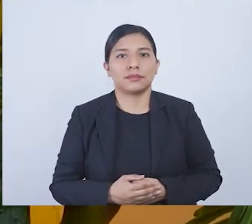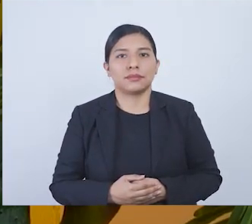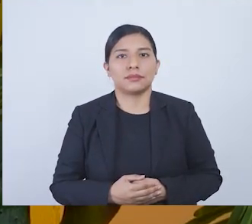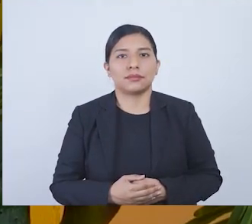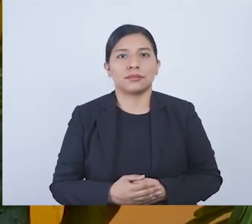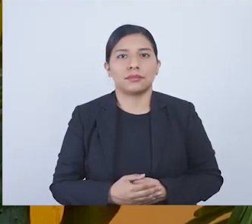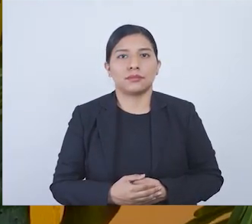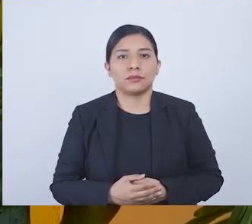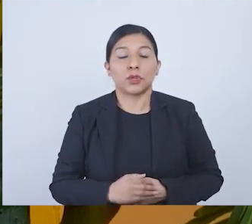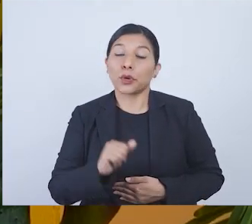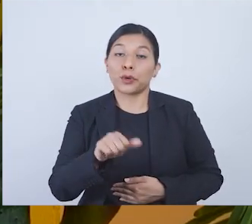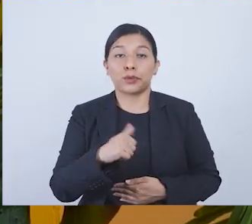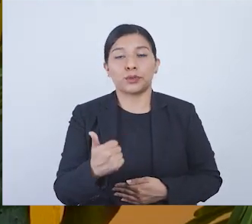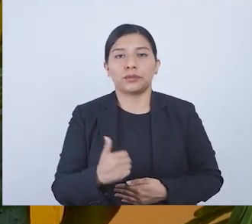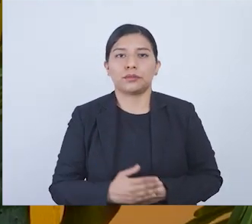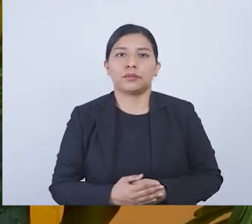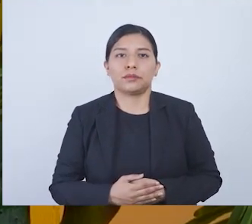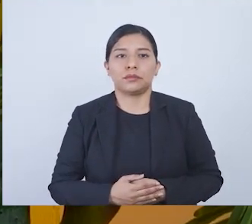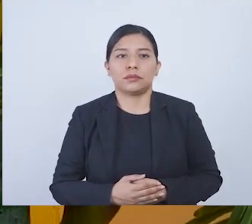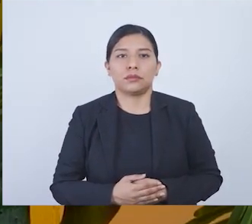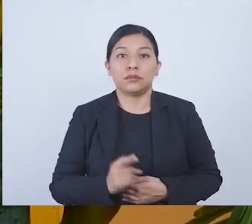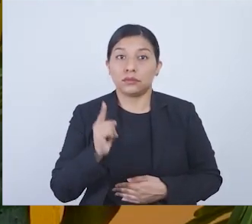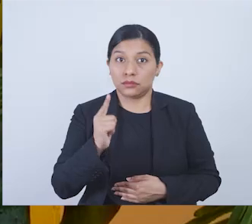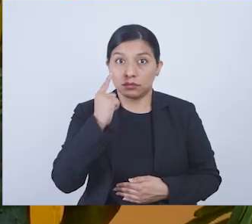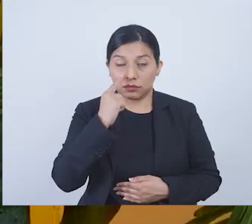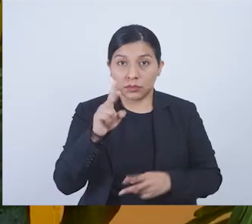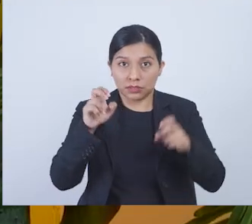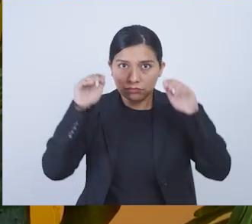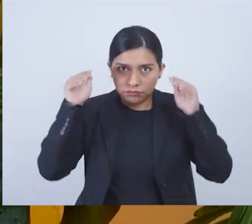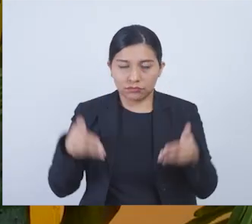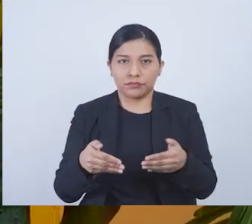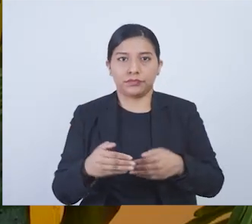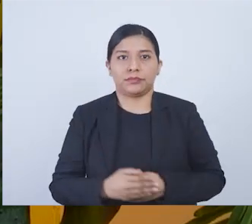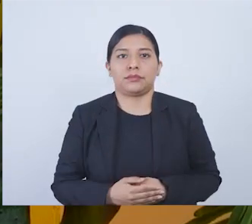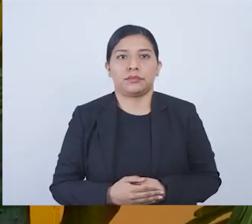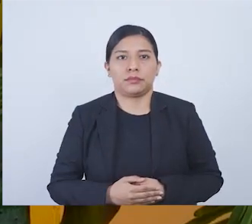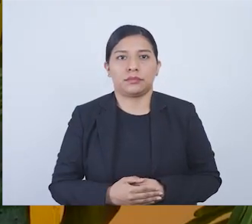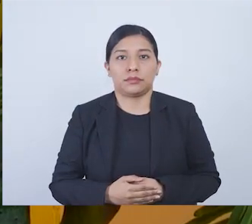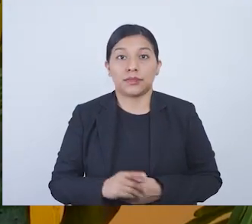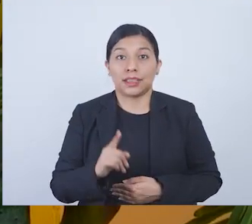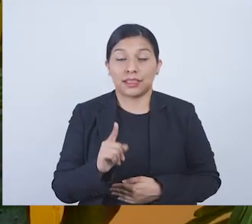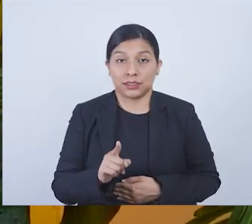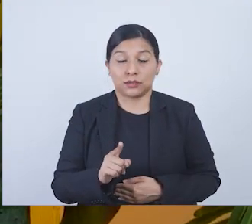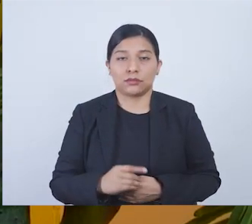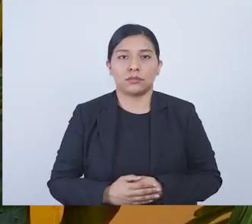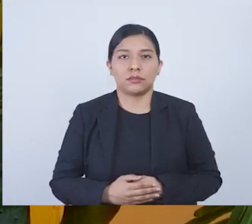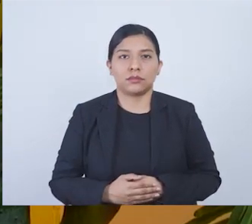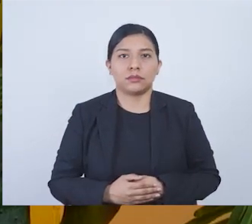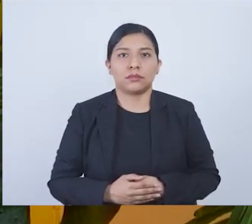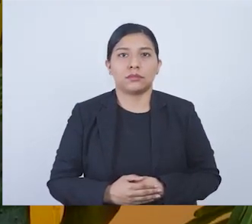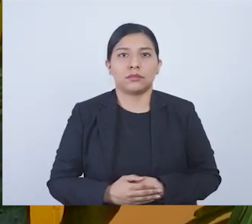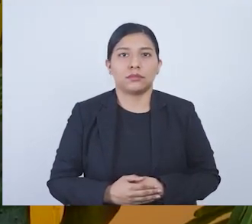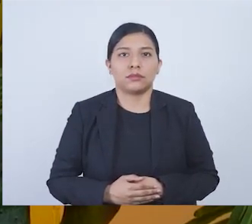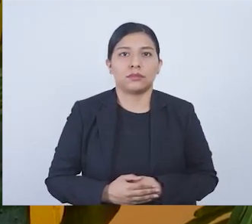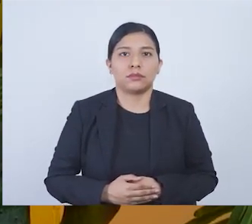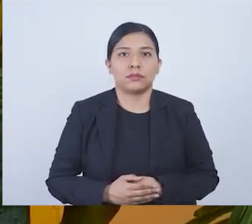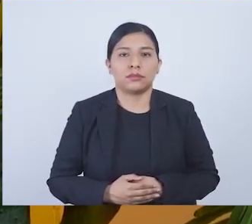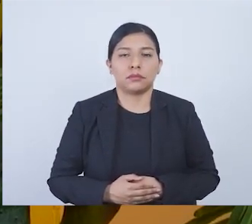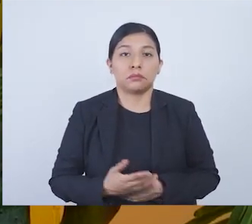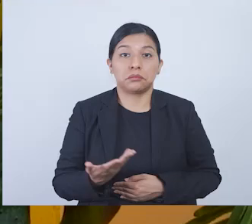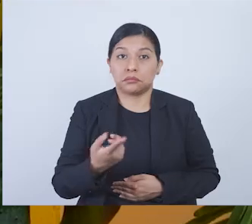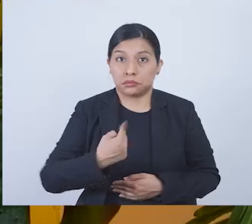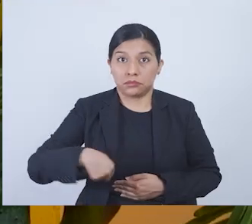Otro aspecto que se ve en detrimento es la concentración. Eso nos lleva a considerar que